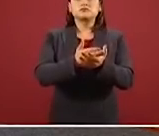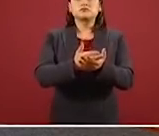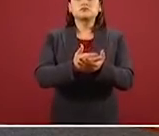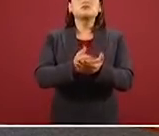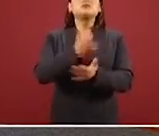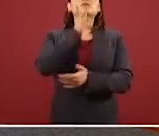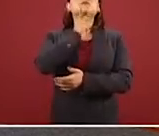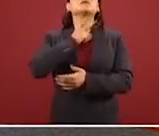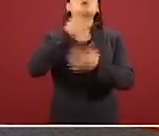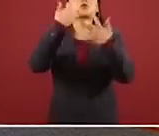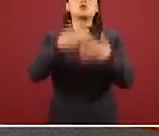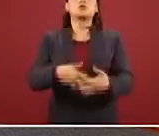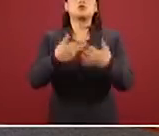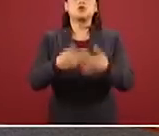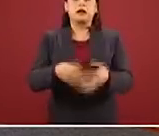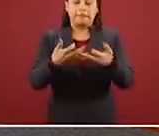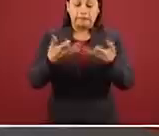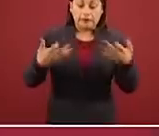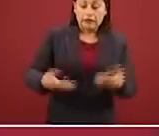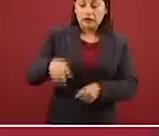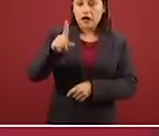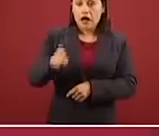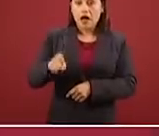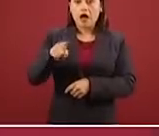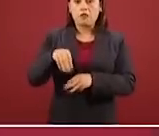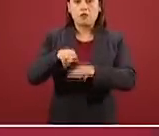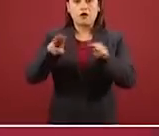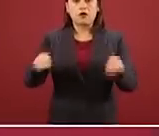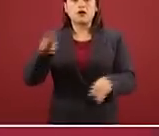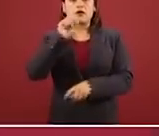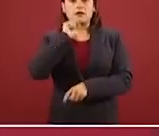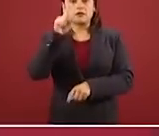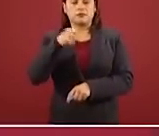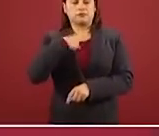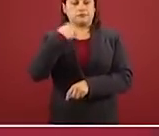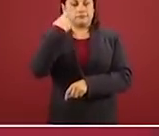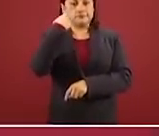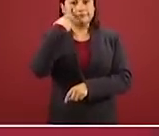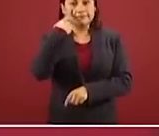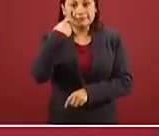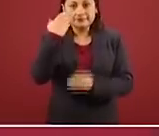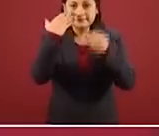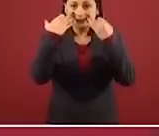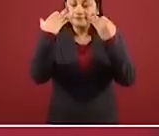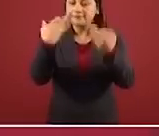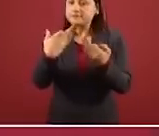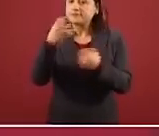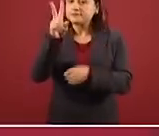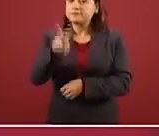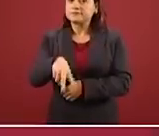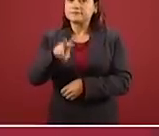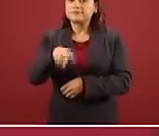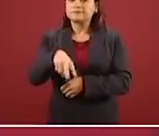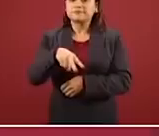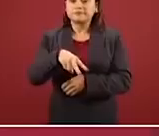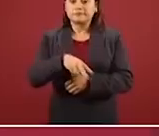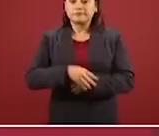someras, imagínense, vamos al campo